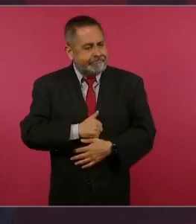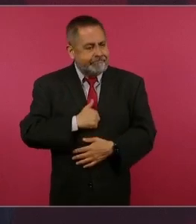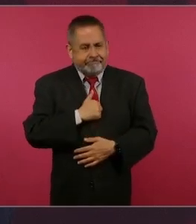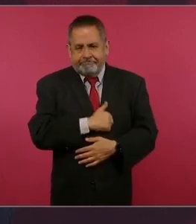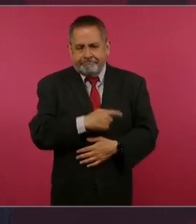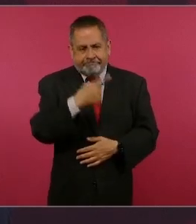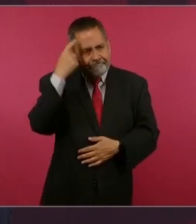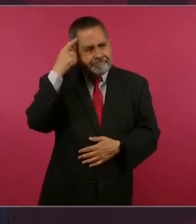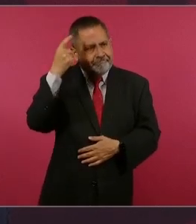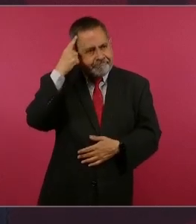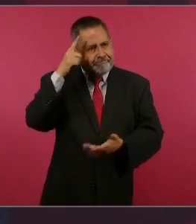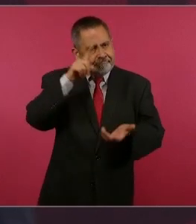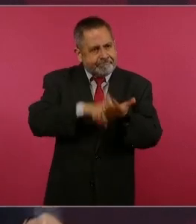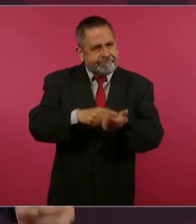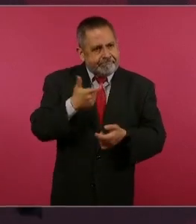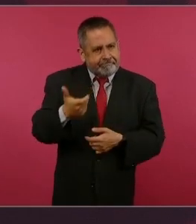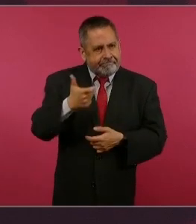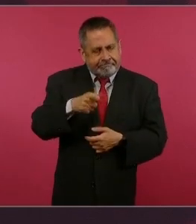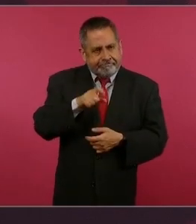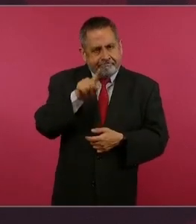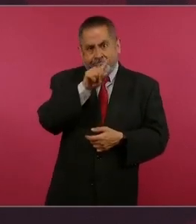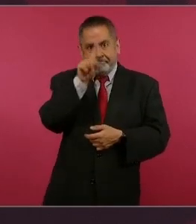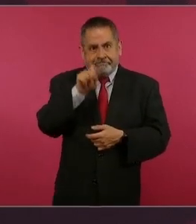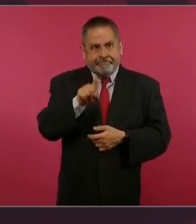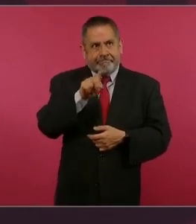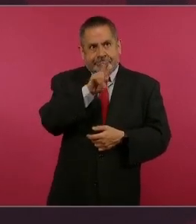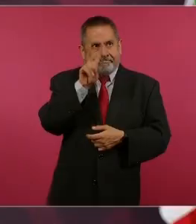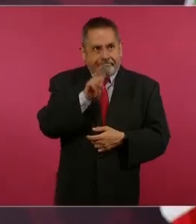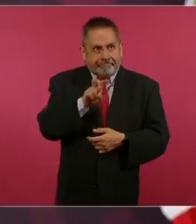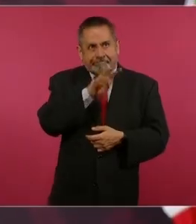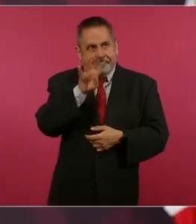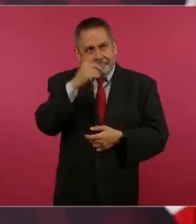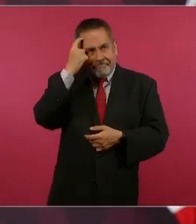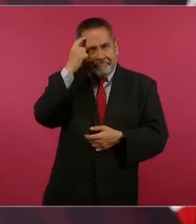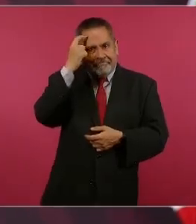lamentables, que se dan más